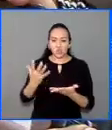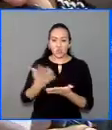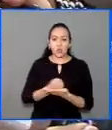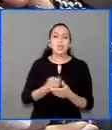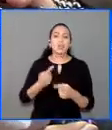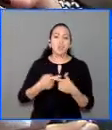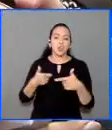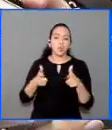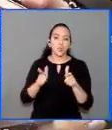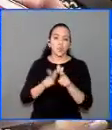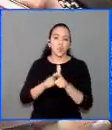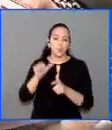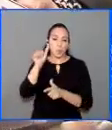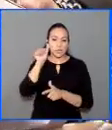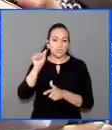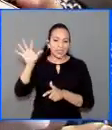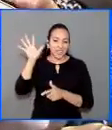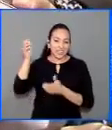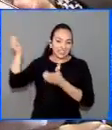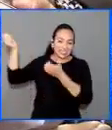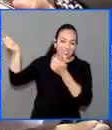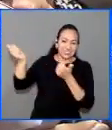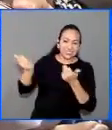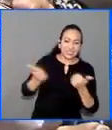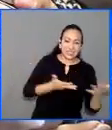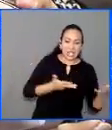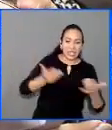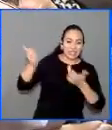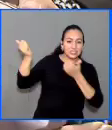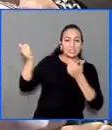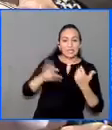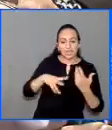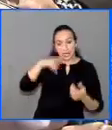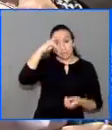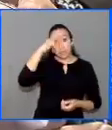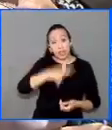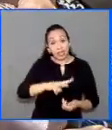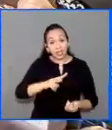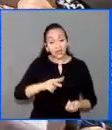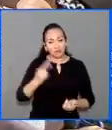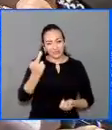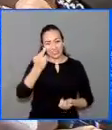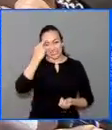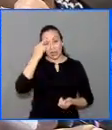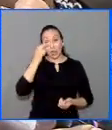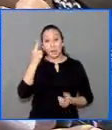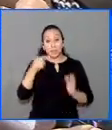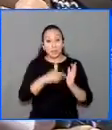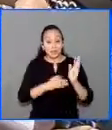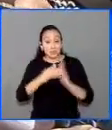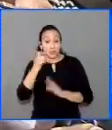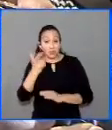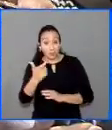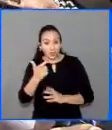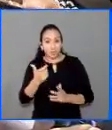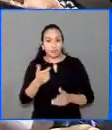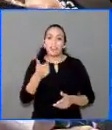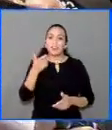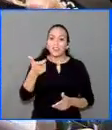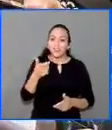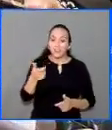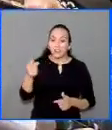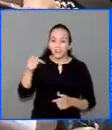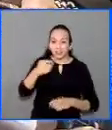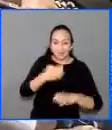personas de nacionalidad china a la economía mexicana, porque recordemos que esos 1.000 millones de pesos es un dinero que no entró a las empresas mexicanas y